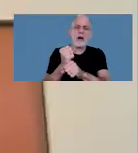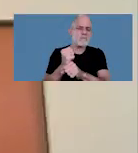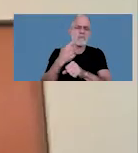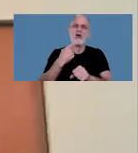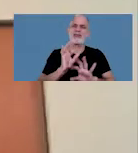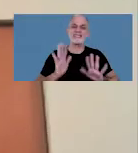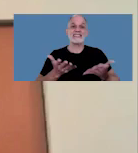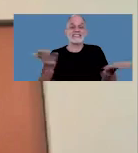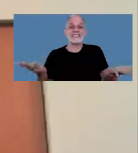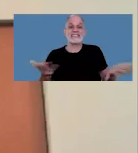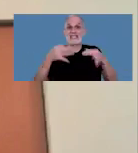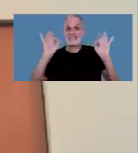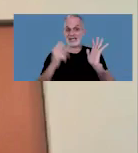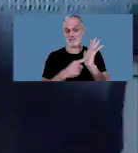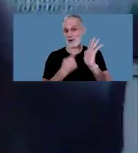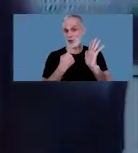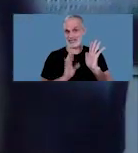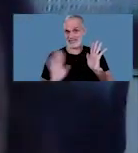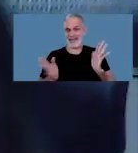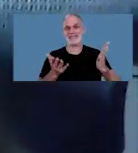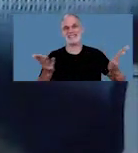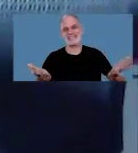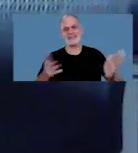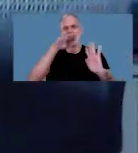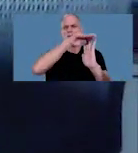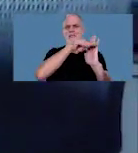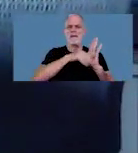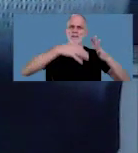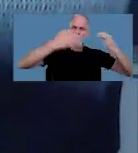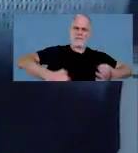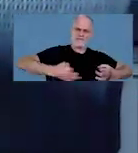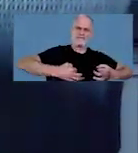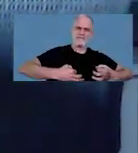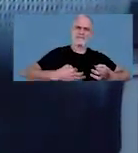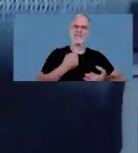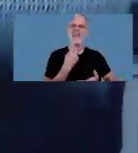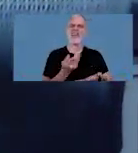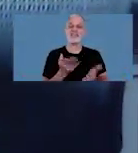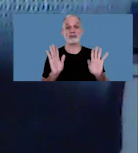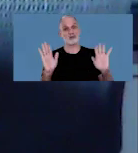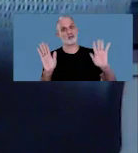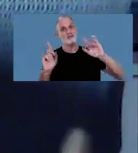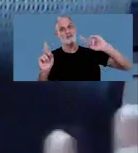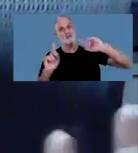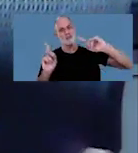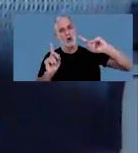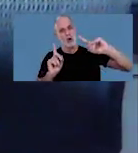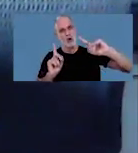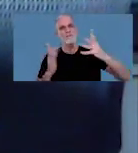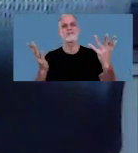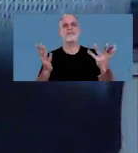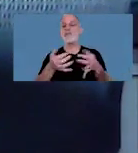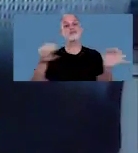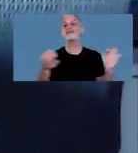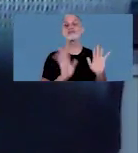Eso es lo que dice la exención. Tenemos parte de la doctrina que dice no. Literalidad, lo